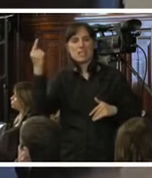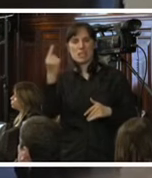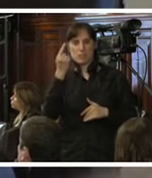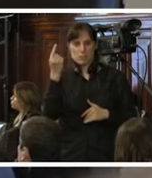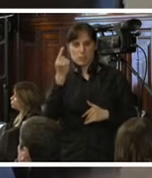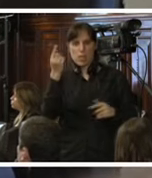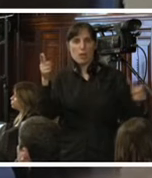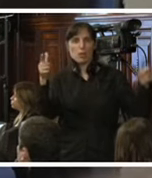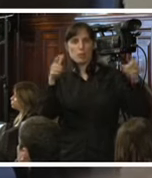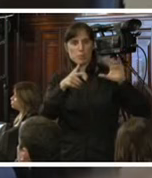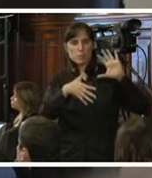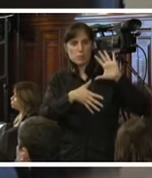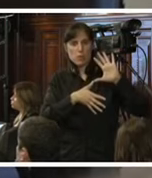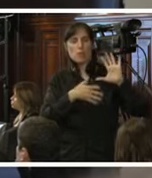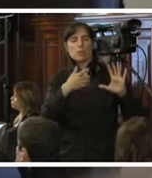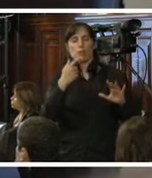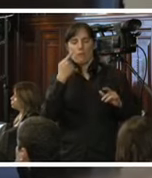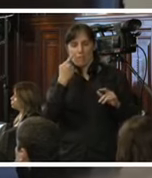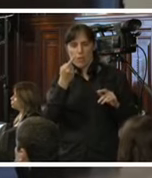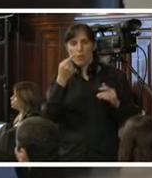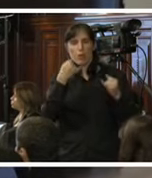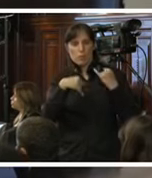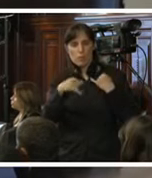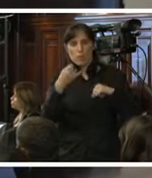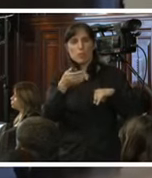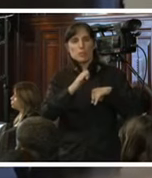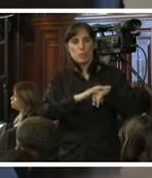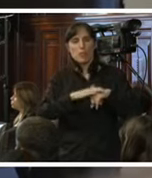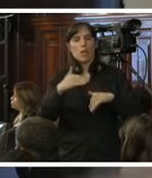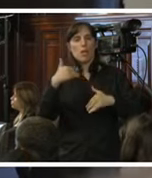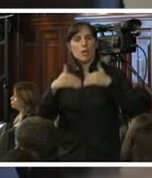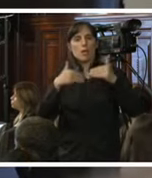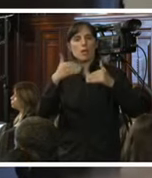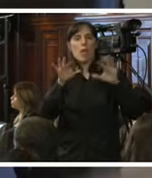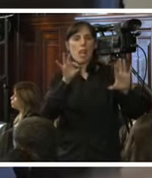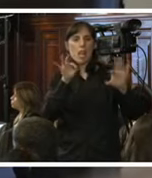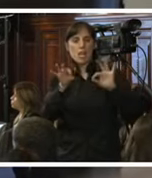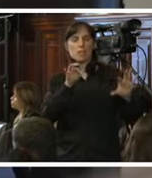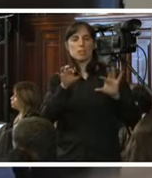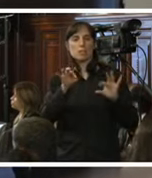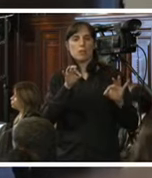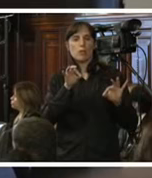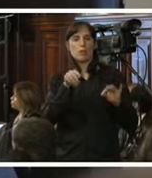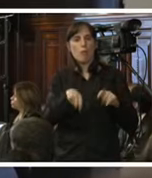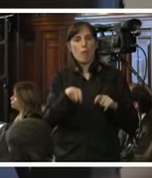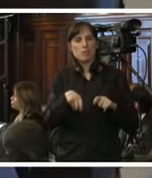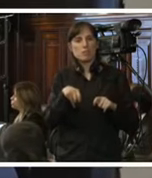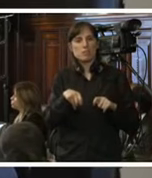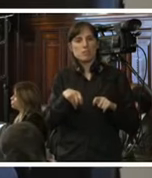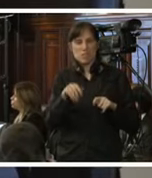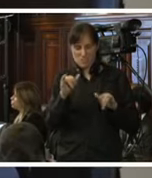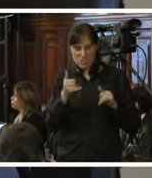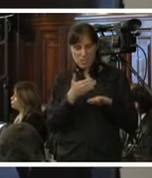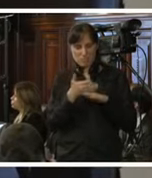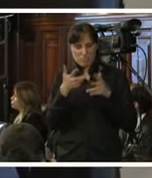la Comisión en su informe, verdad, relacionado con los procedimientos de designación, que algo que se ha mencionado, que sea